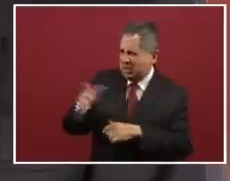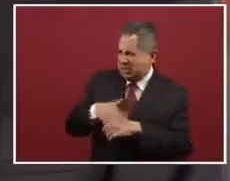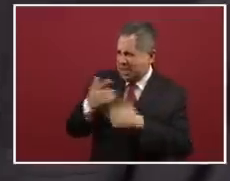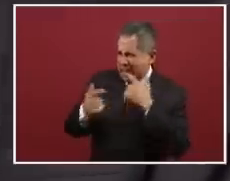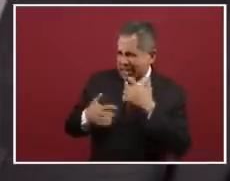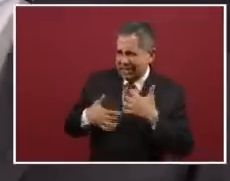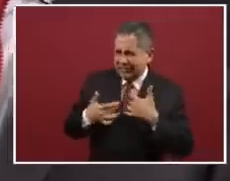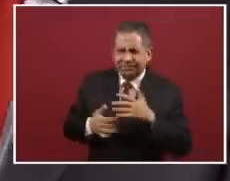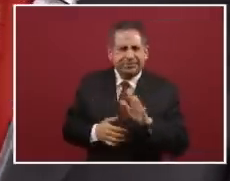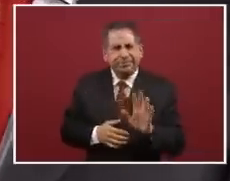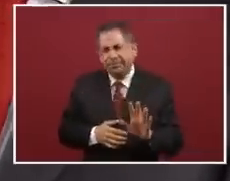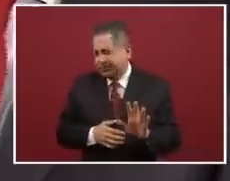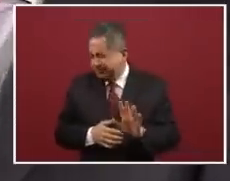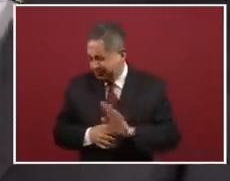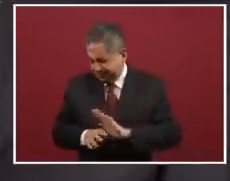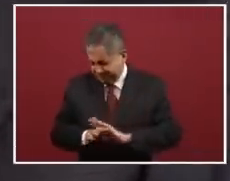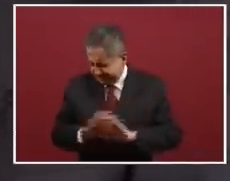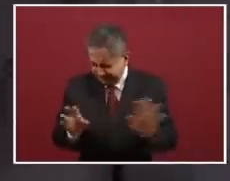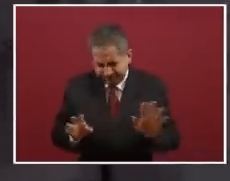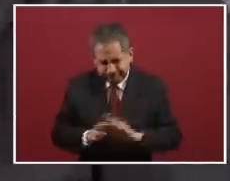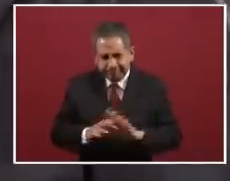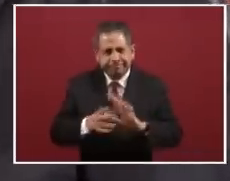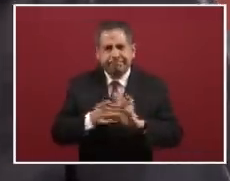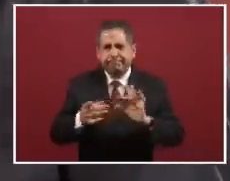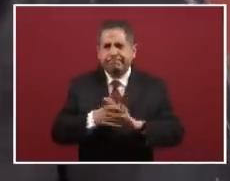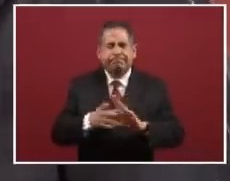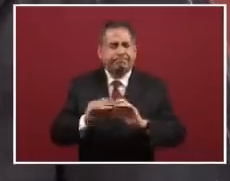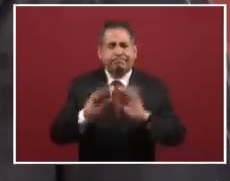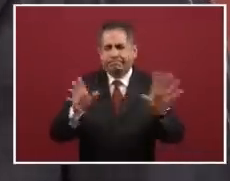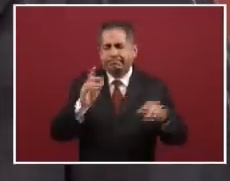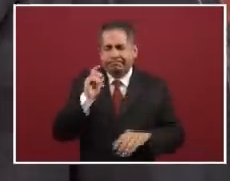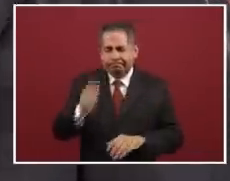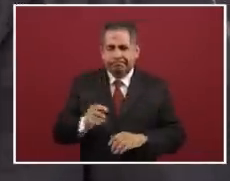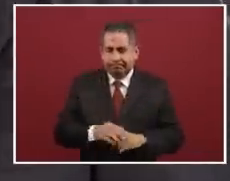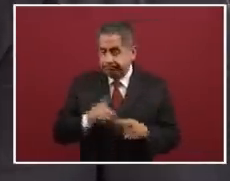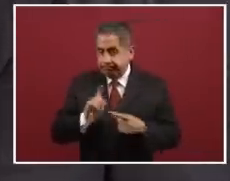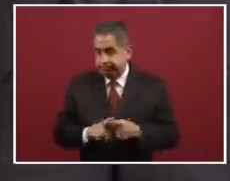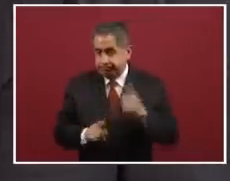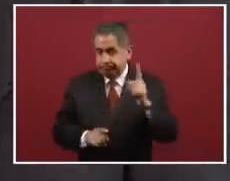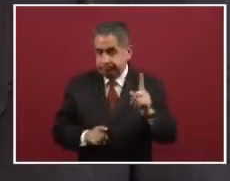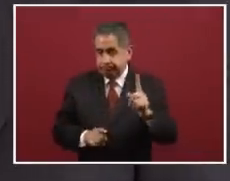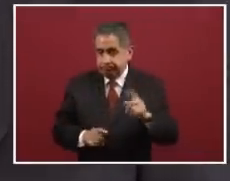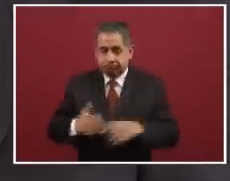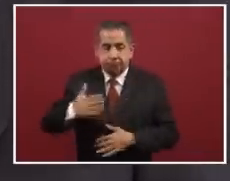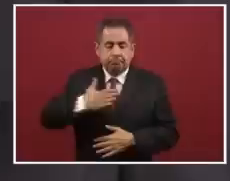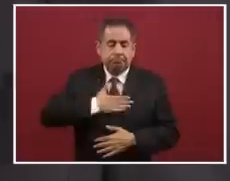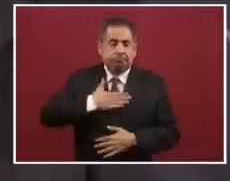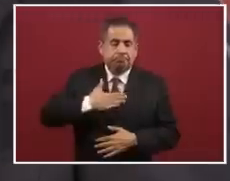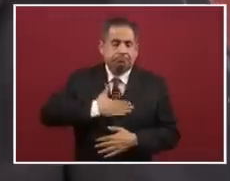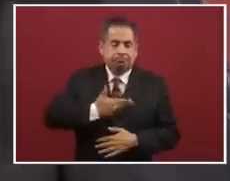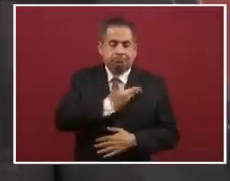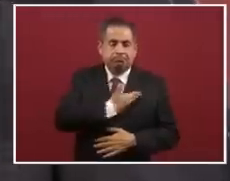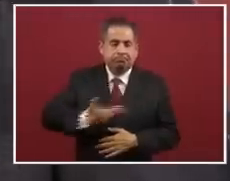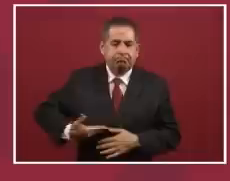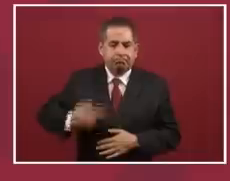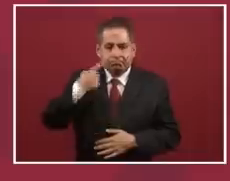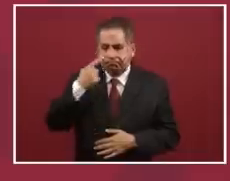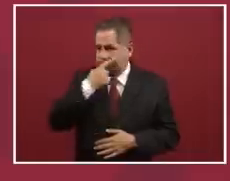Entonces, quiero que queden claras algunas cosas. Primero, que es mi facultad.